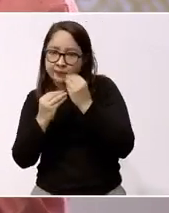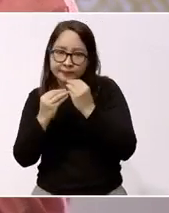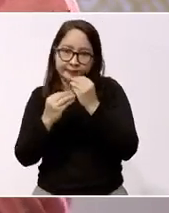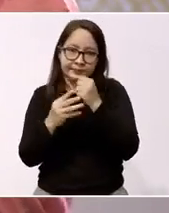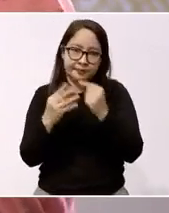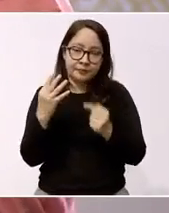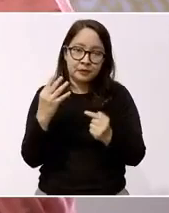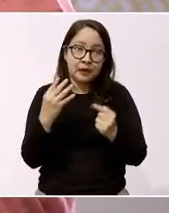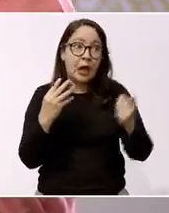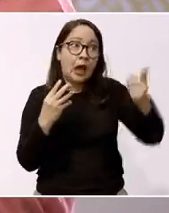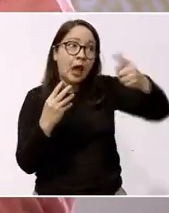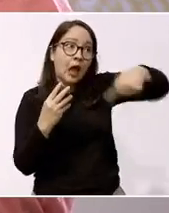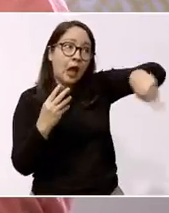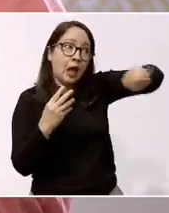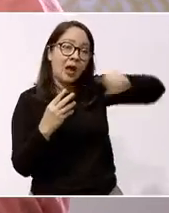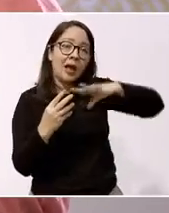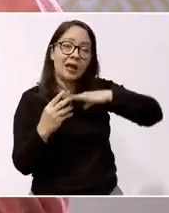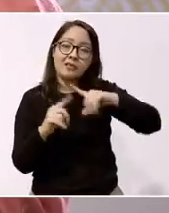y ellos tienen